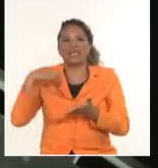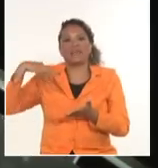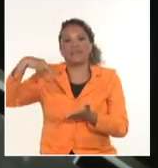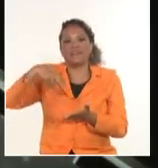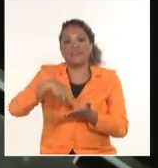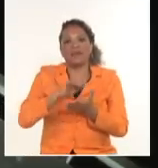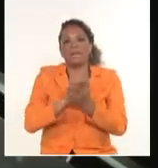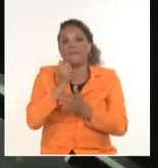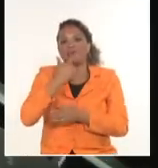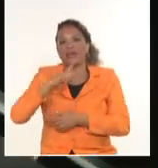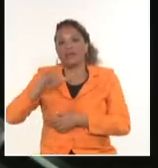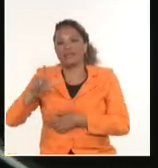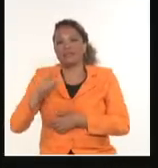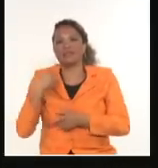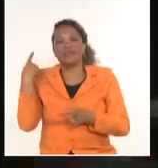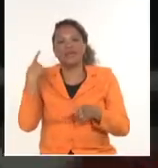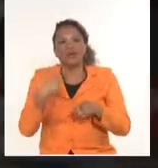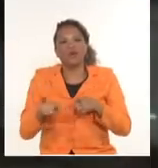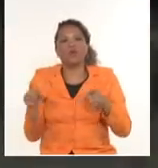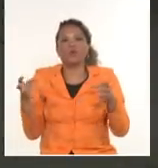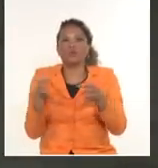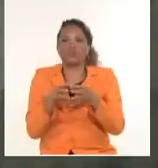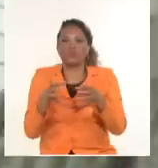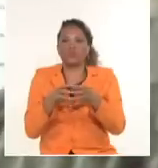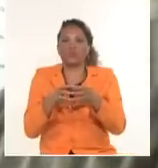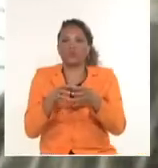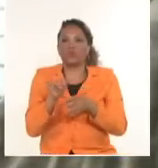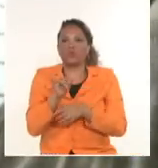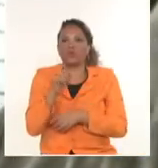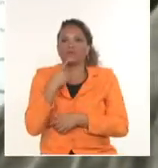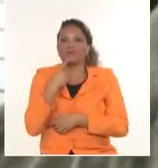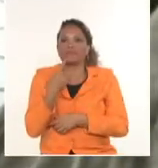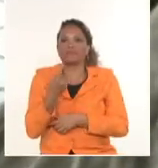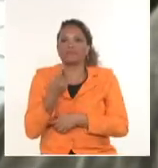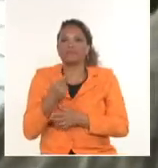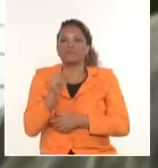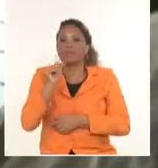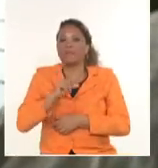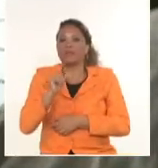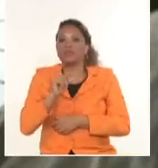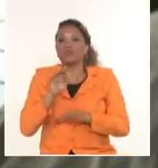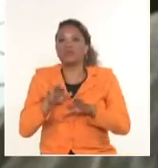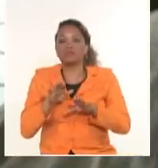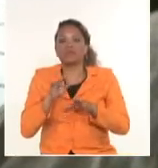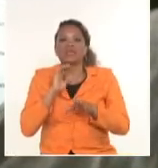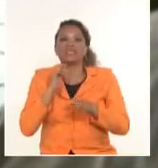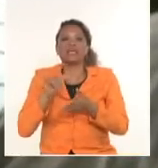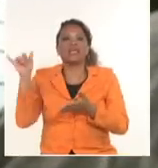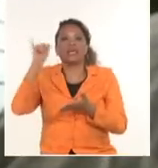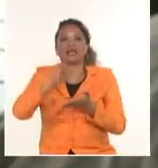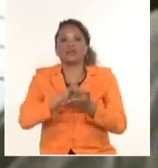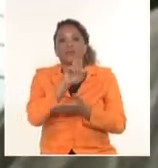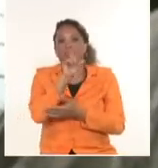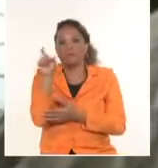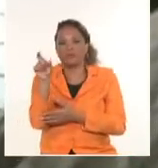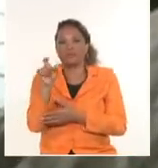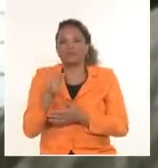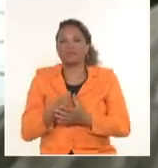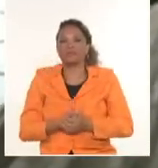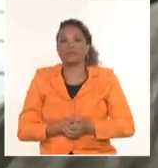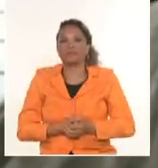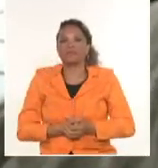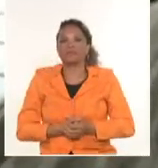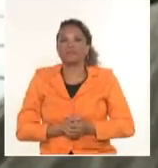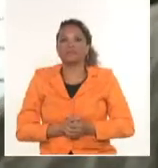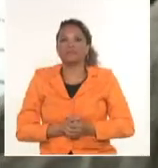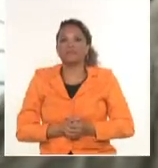de la camaradería que nos caracteriza a nosotros los cubanos, ¿cierto? Por supuesto que sí,